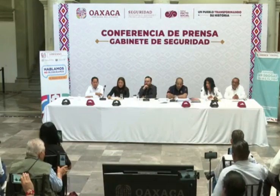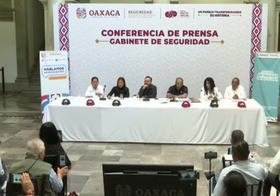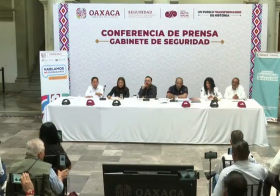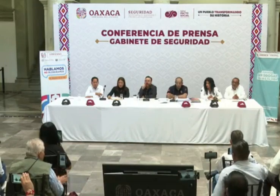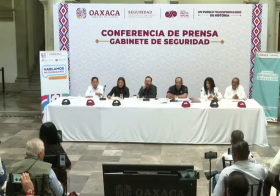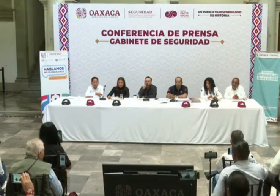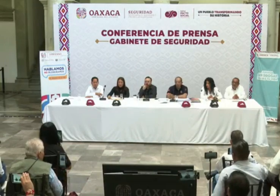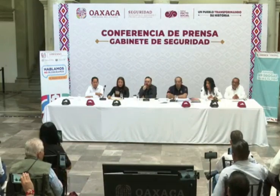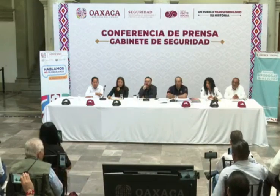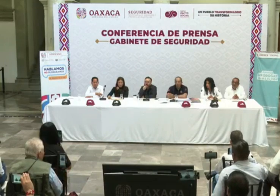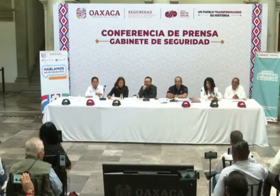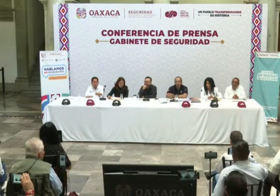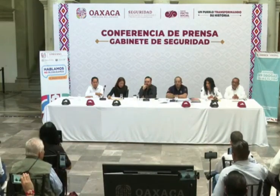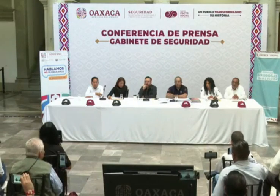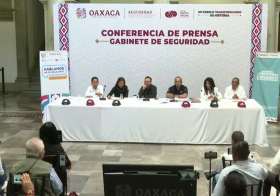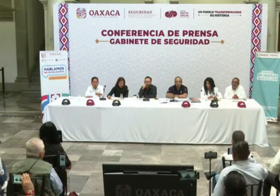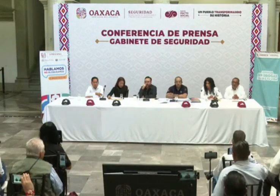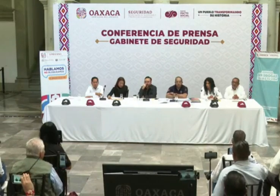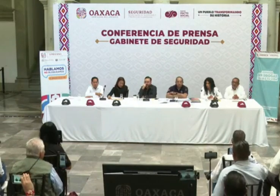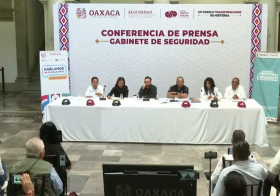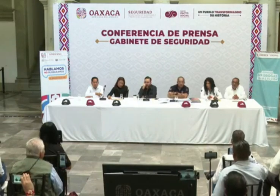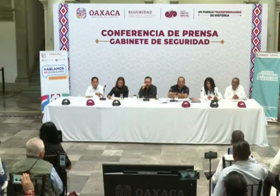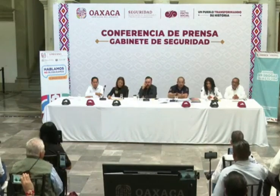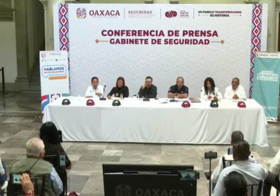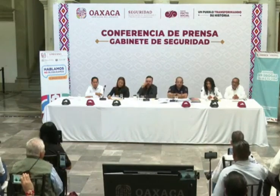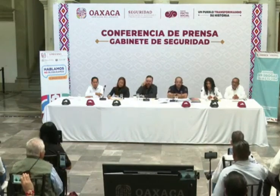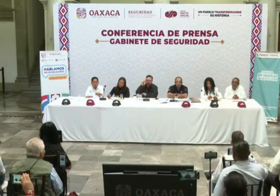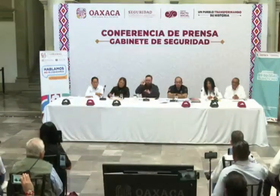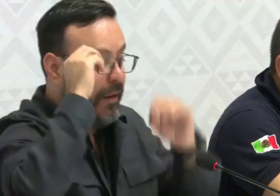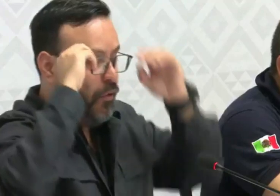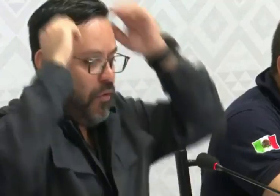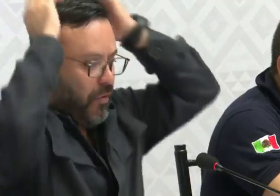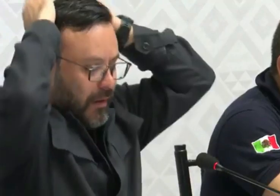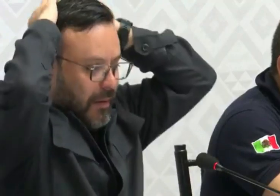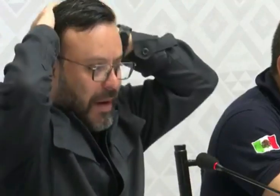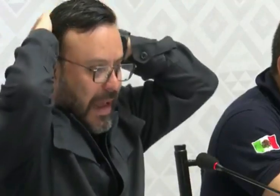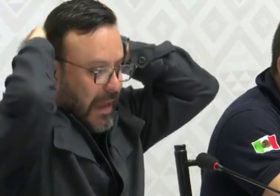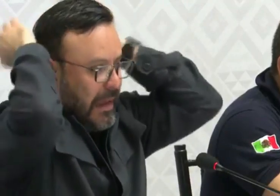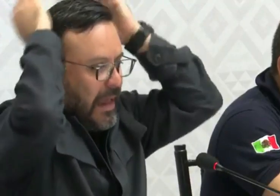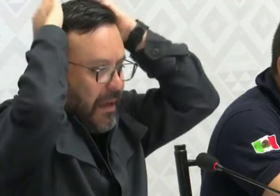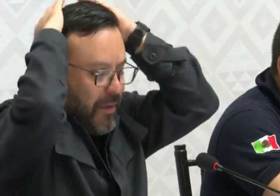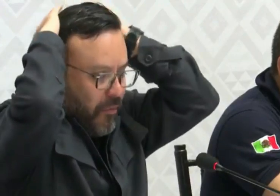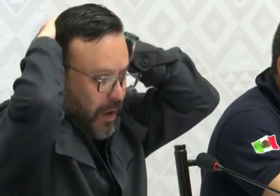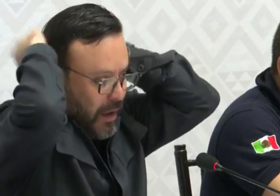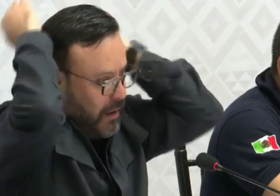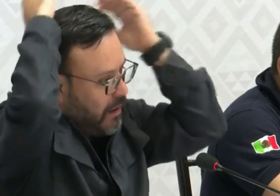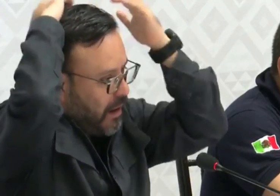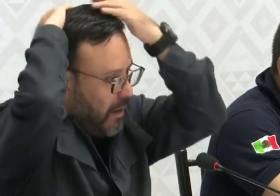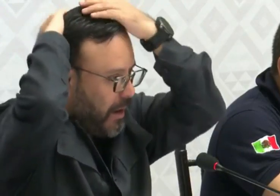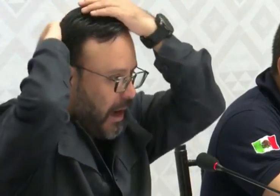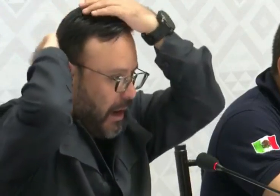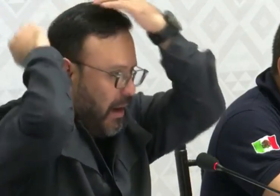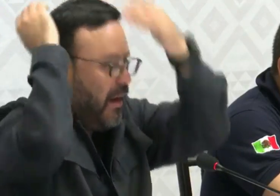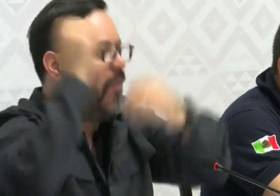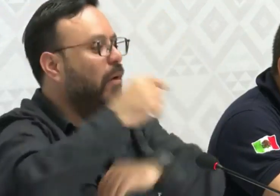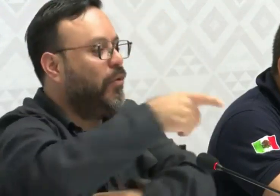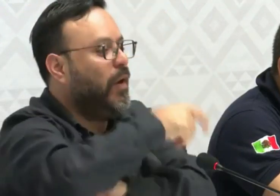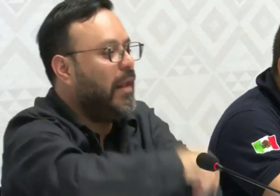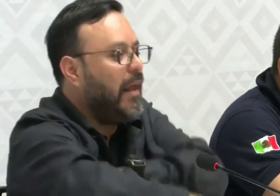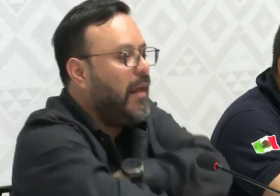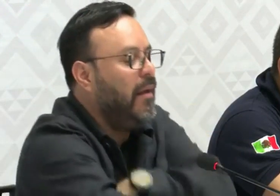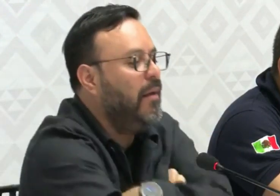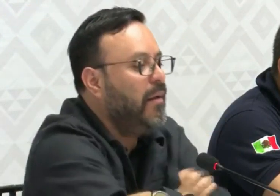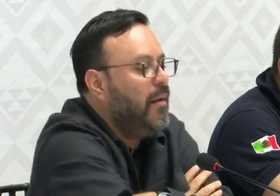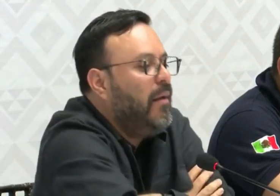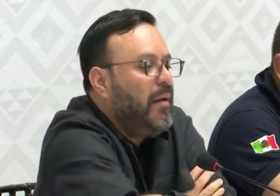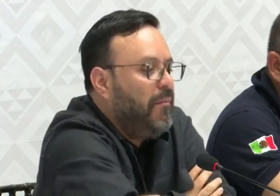Sacarlos no, es ordenar. Y fíjense, fui a Huatulco a una asamblea, y de ahí me fui a ver a una